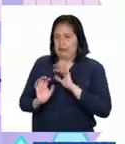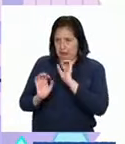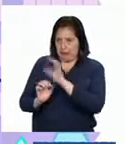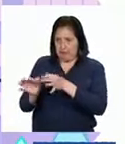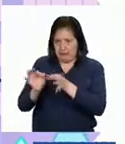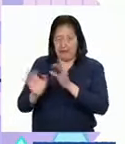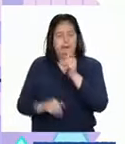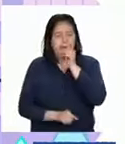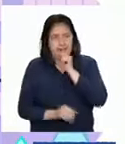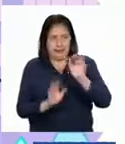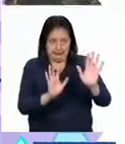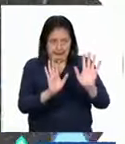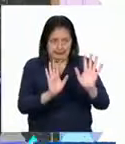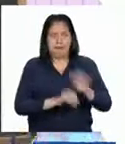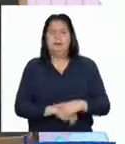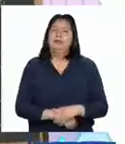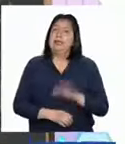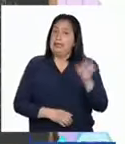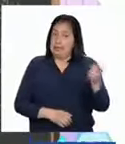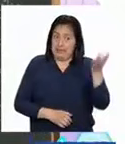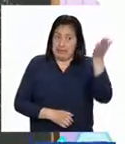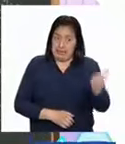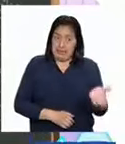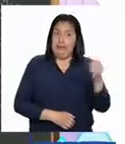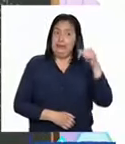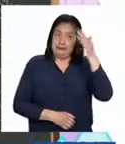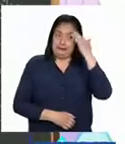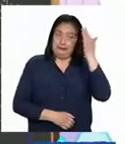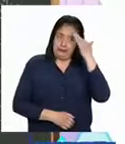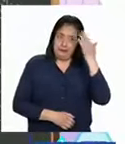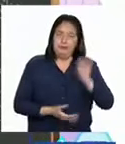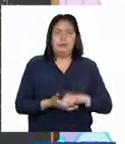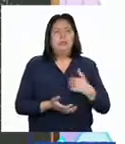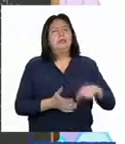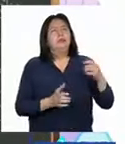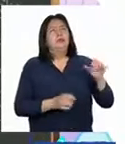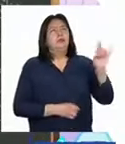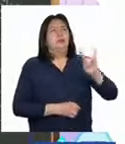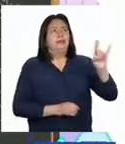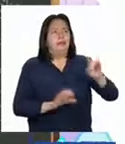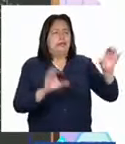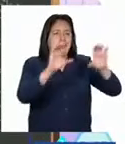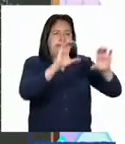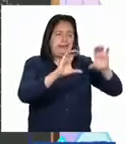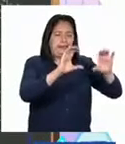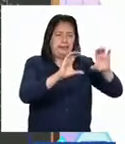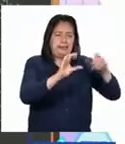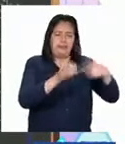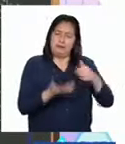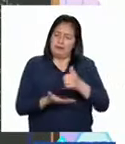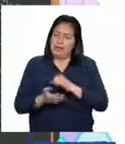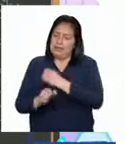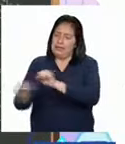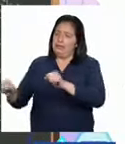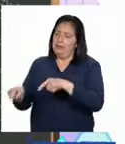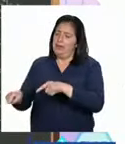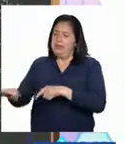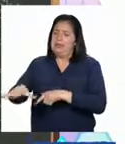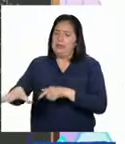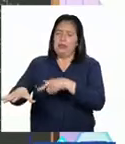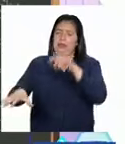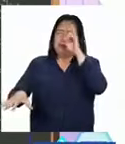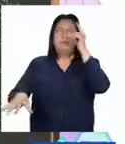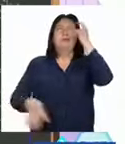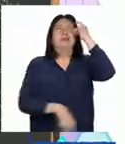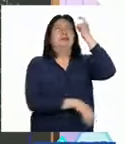eso. Paciencia. Marino sabía que haría uso de la ciencia para salvar el humedal y ayudar al Perú. Pensó